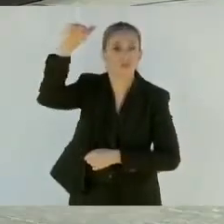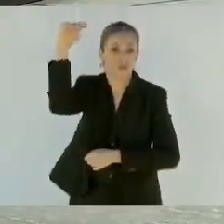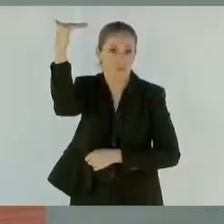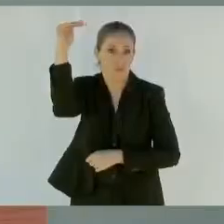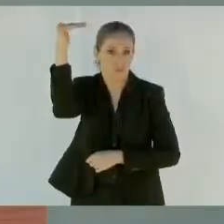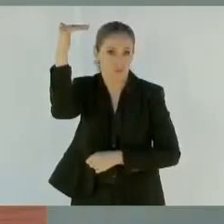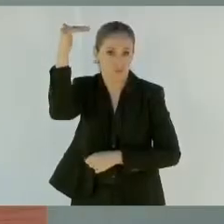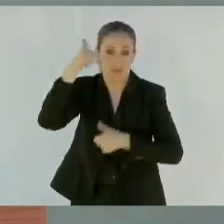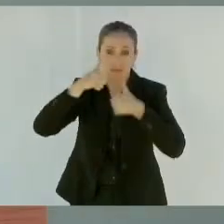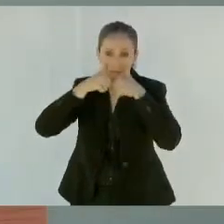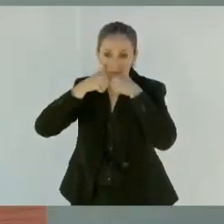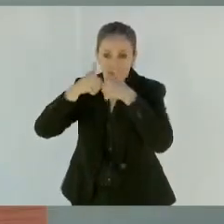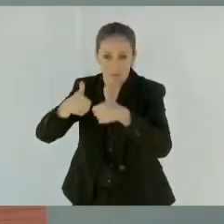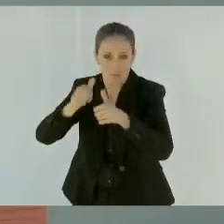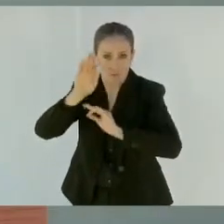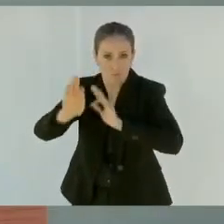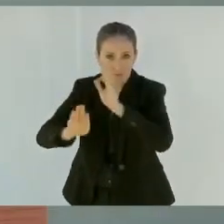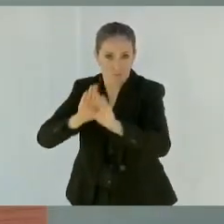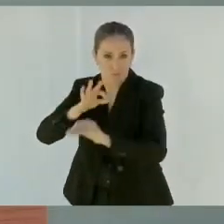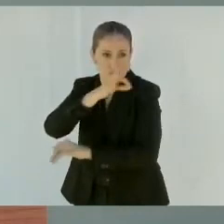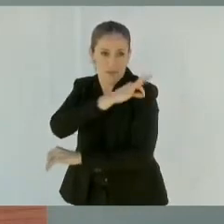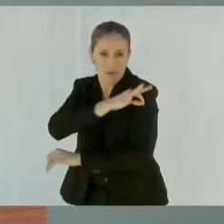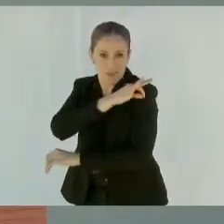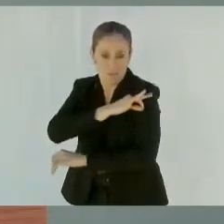crónicos, hipertensos,